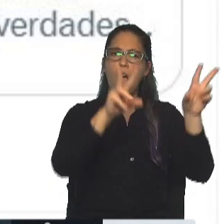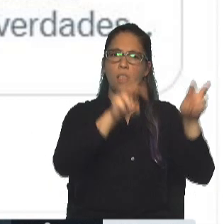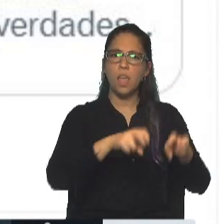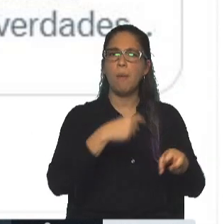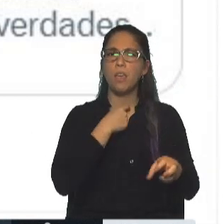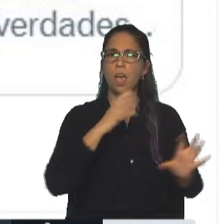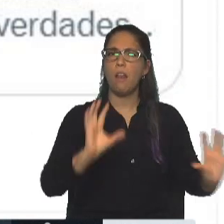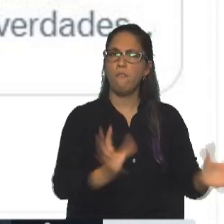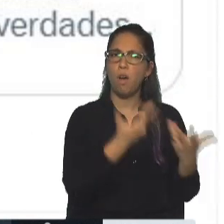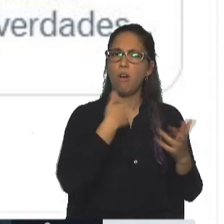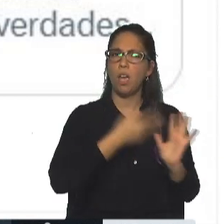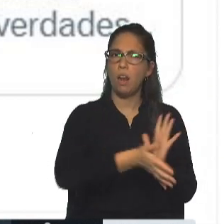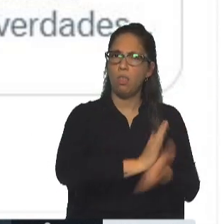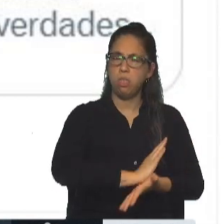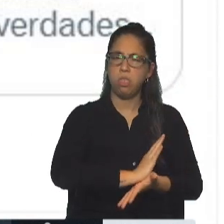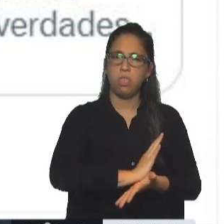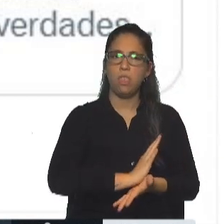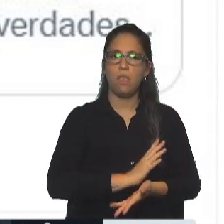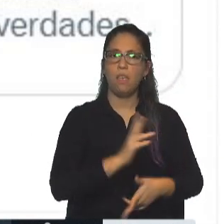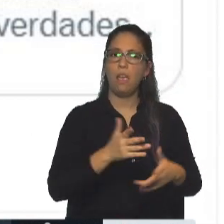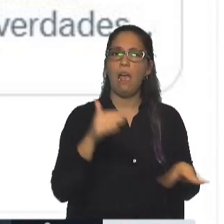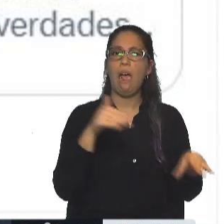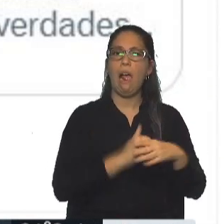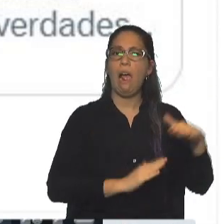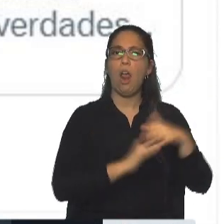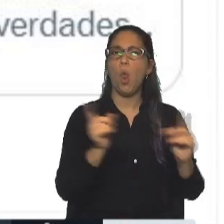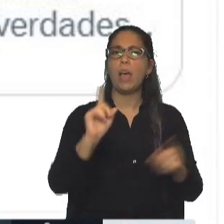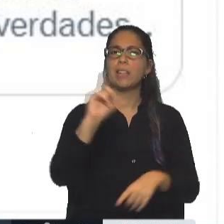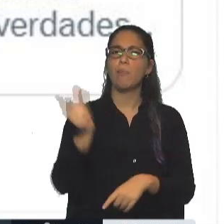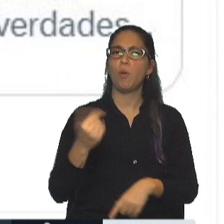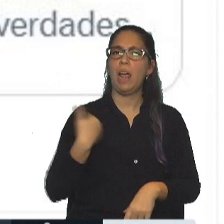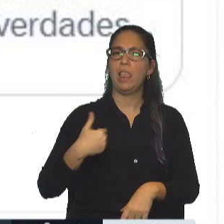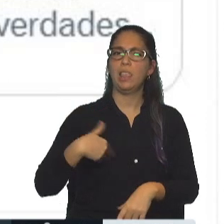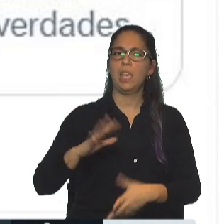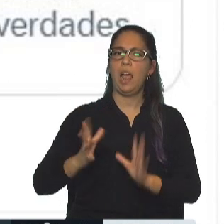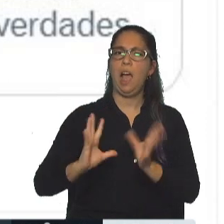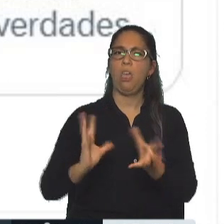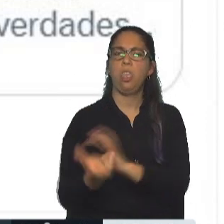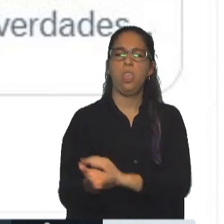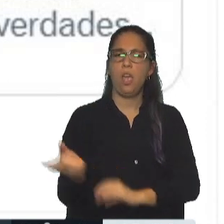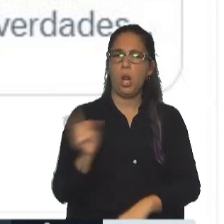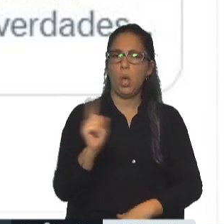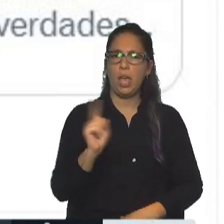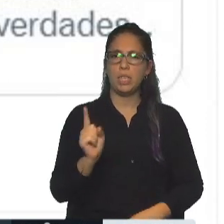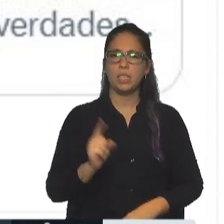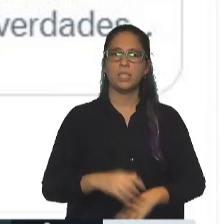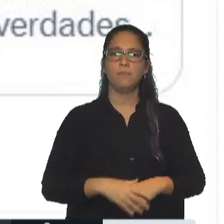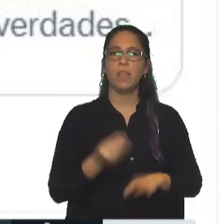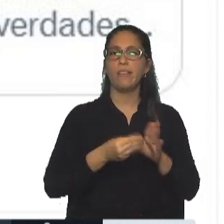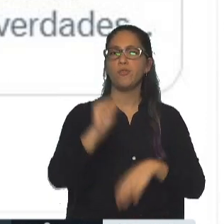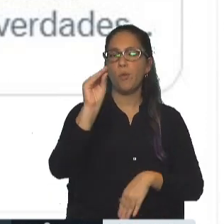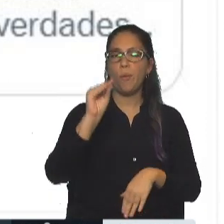fuego, lo quiere eliminar. Bueno, eliminar el Banco Central no es destruir la República Argentina. Ahí comparte,